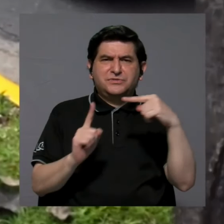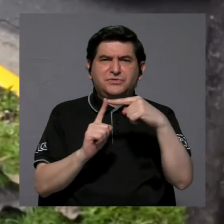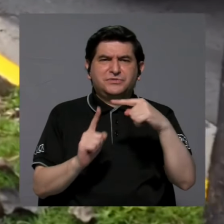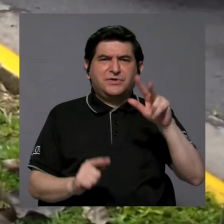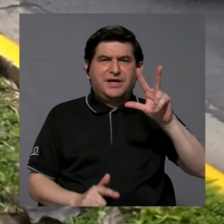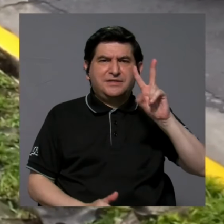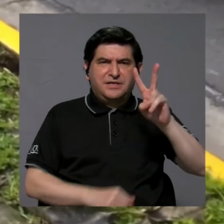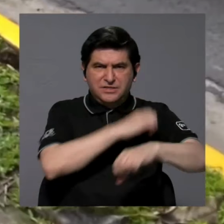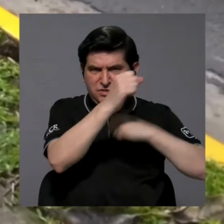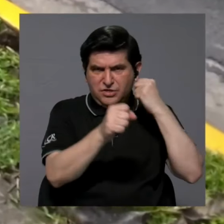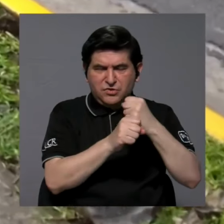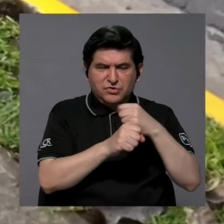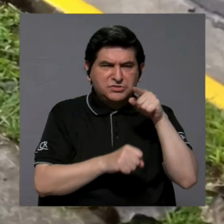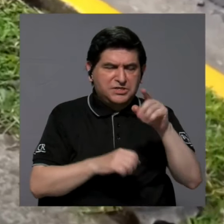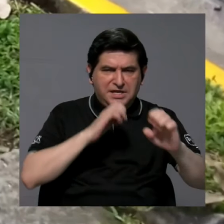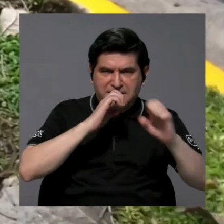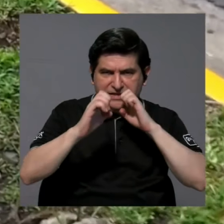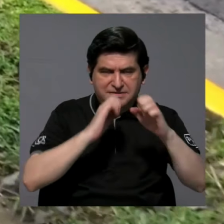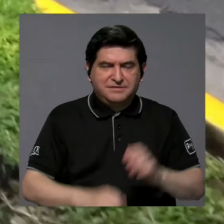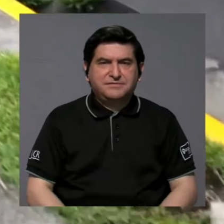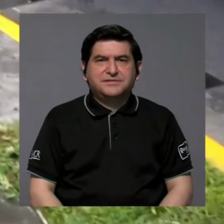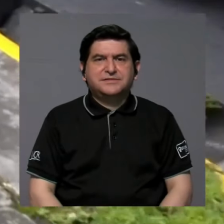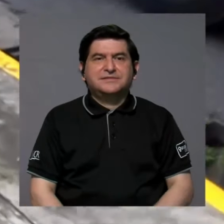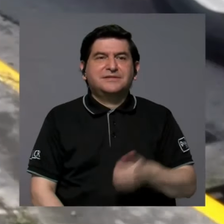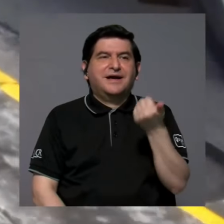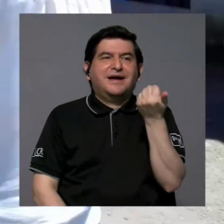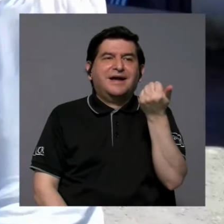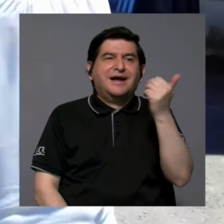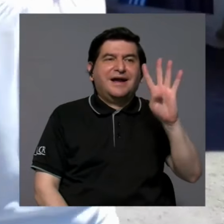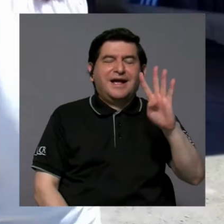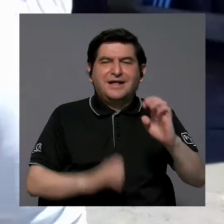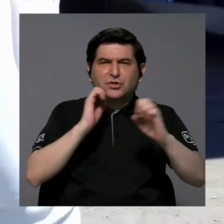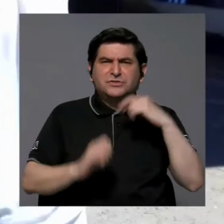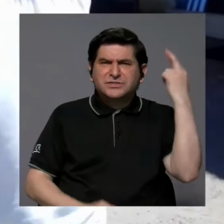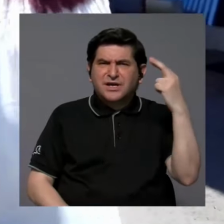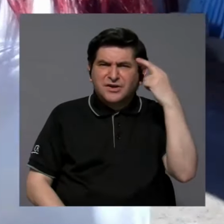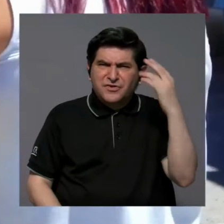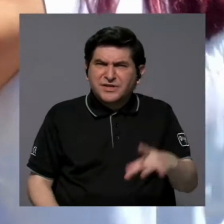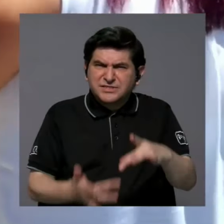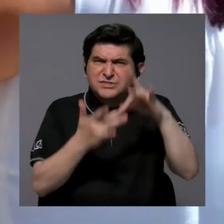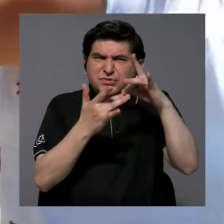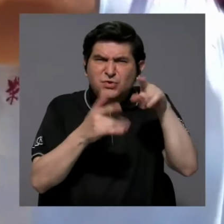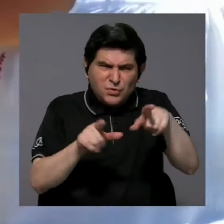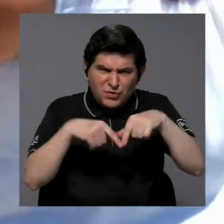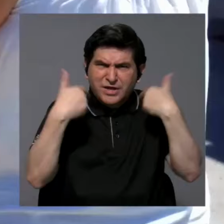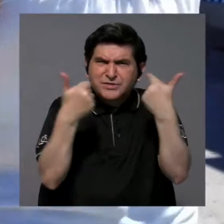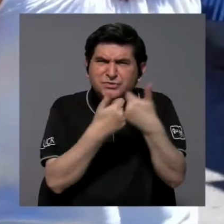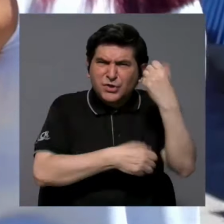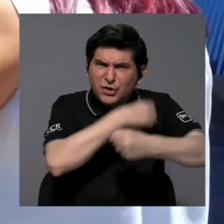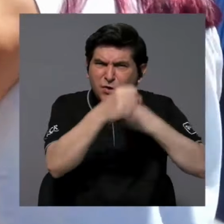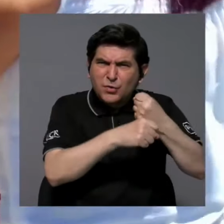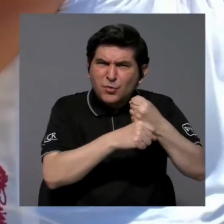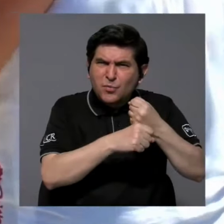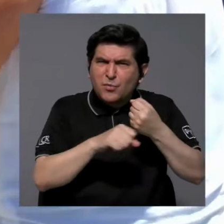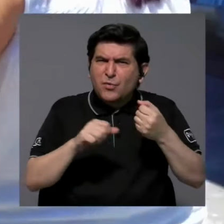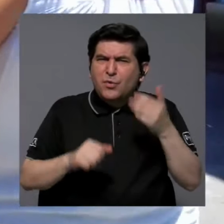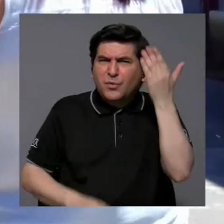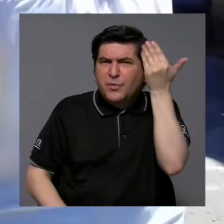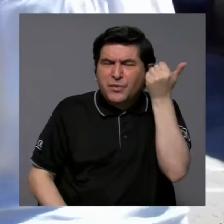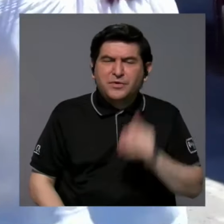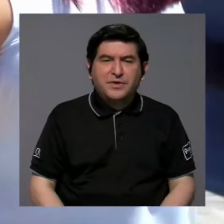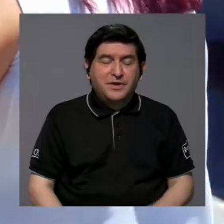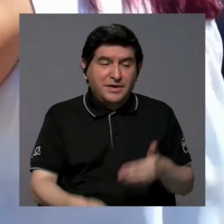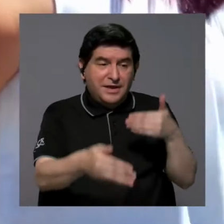18 y 32 años que entrevistamos. Fueron 14 entrevistas. ¿Por alguna razón particular ese grupo etario?